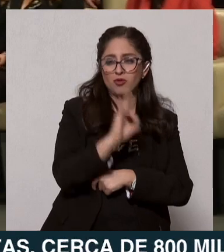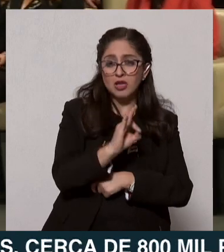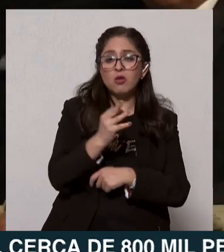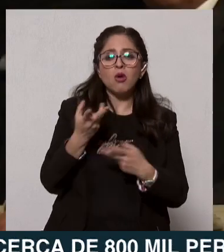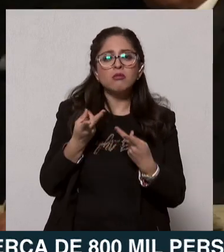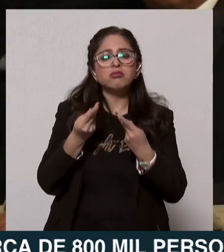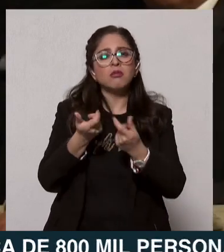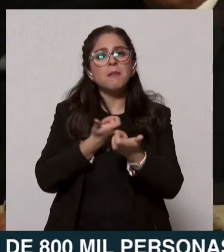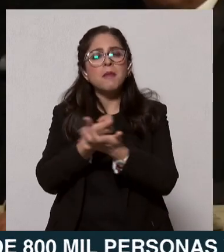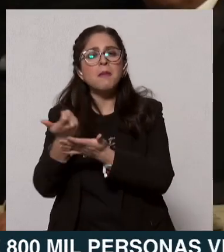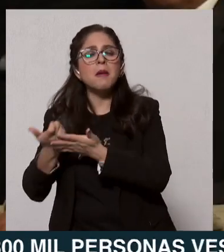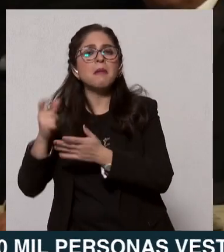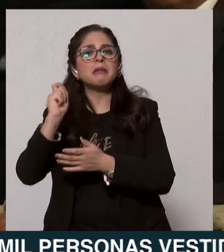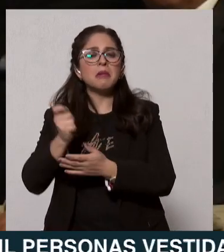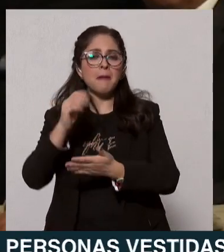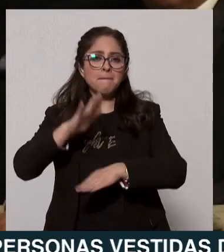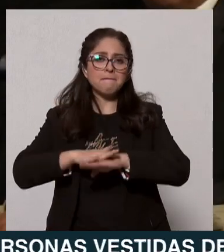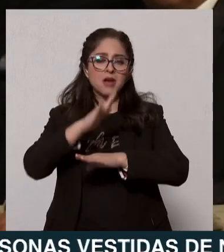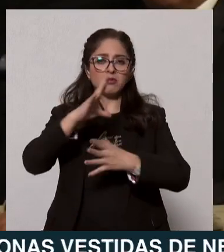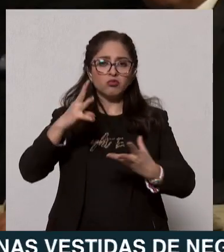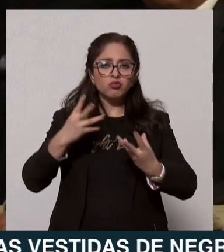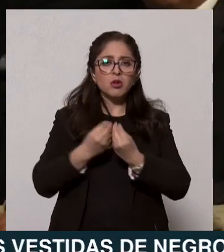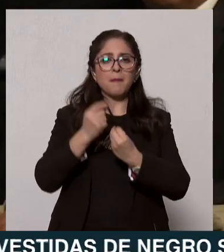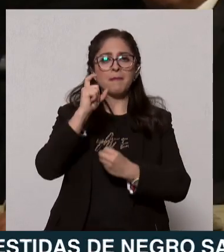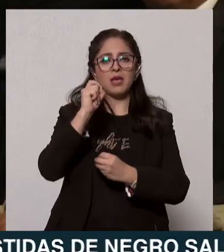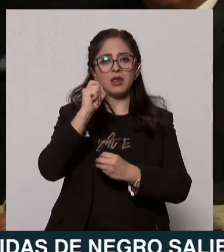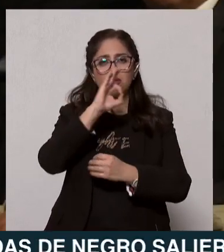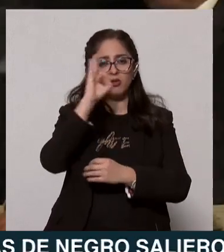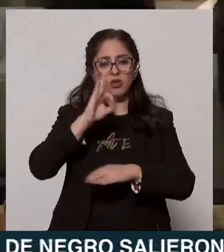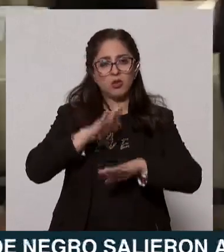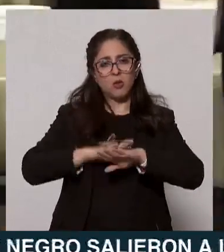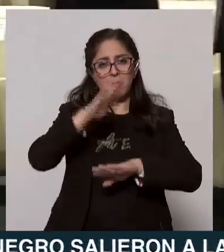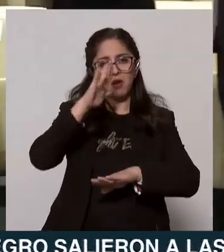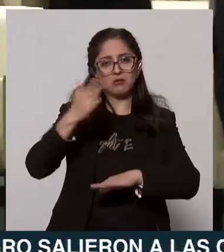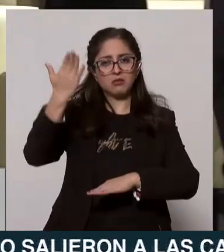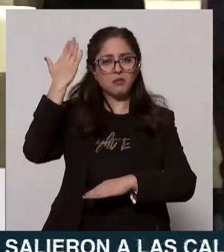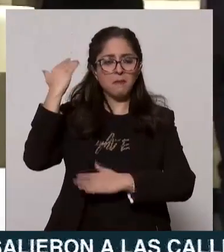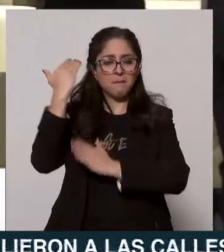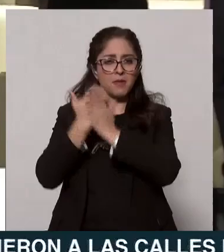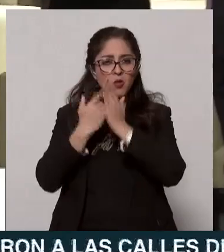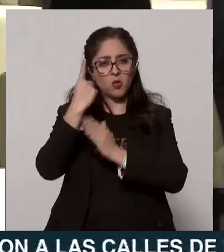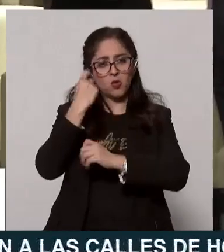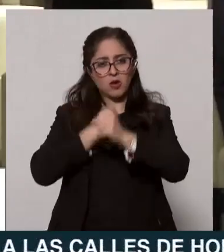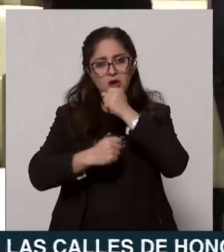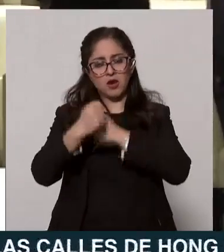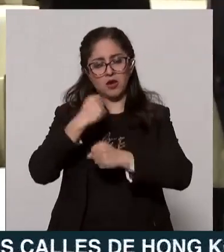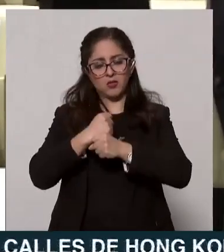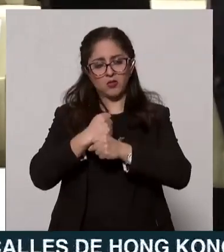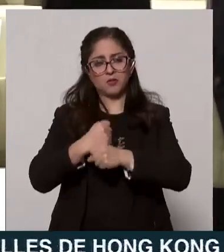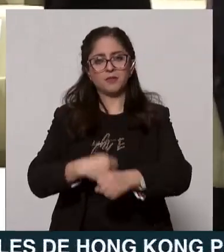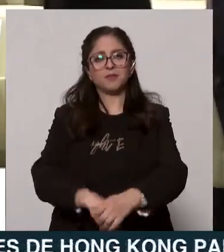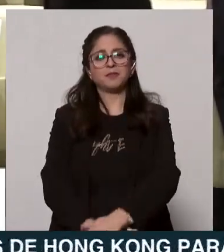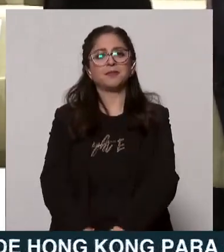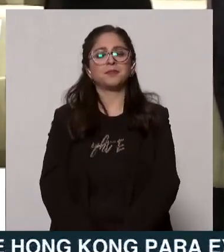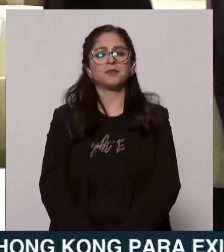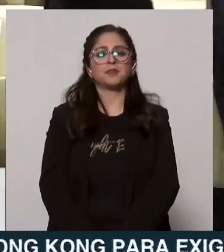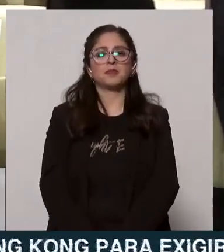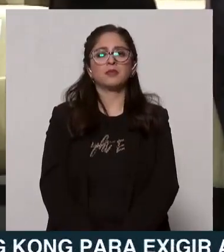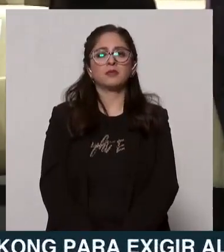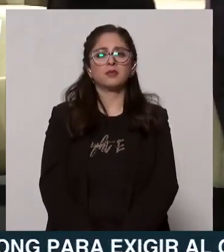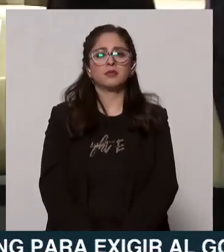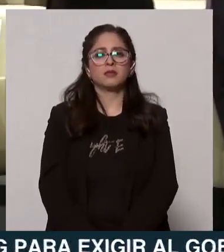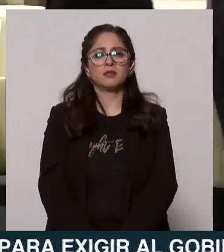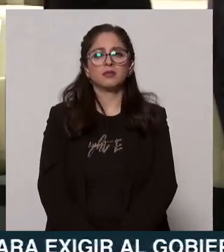que dejó fue 20% mayor respecto al año anterior. Con imágenes de Joel Arias, Mariana Sánchez, 21 Noticias.